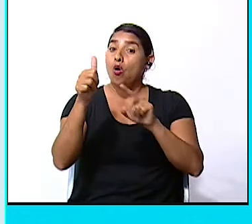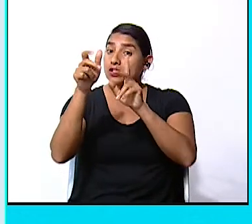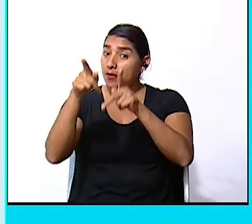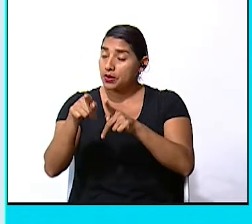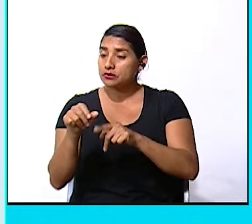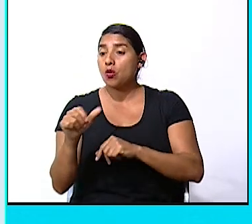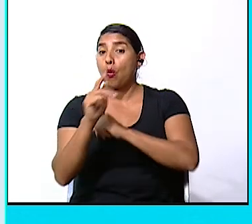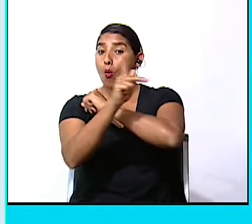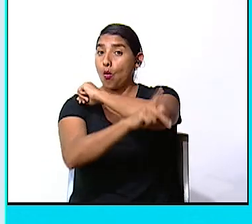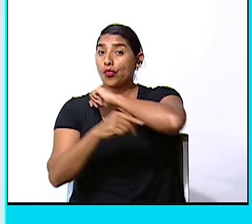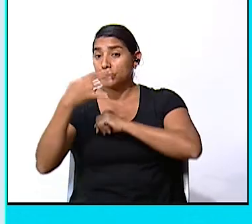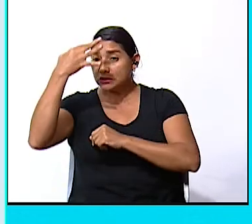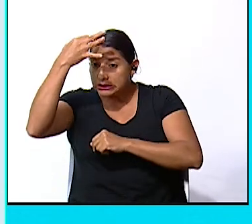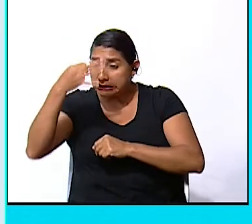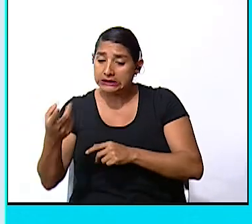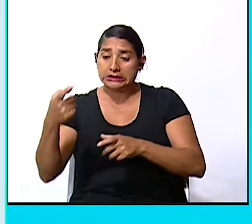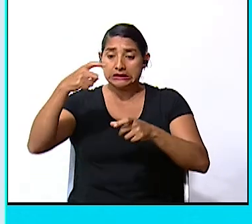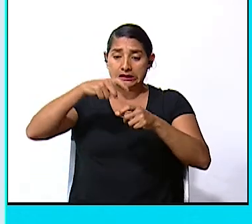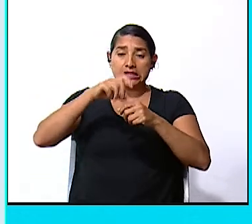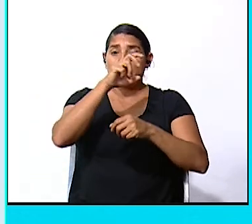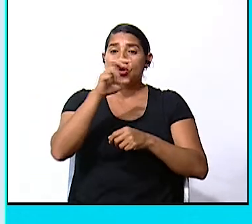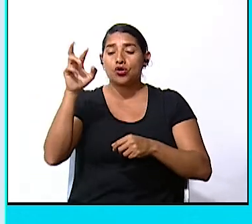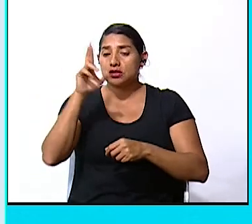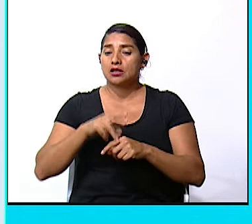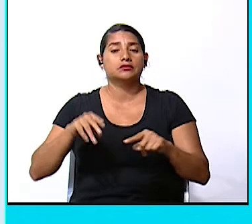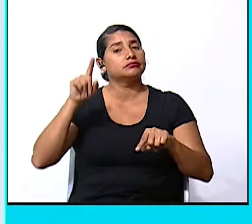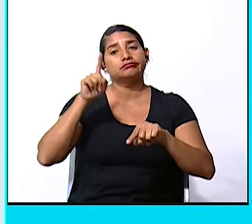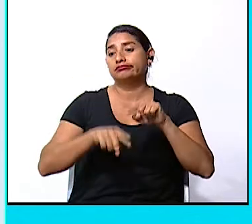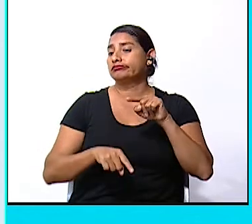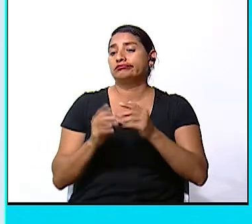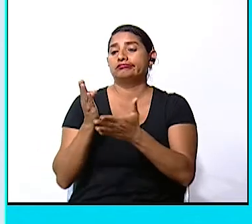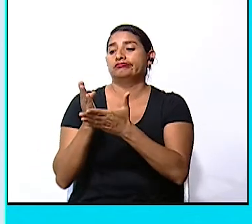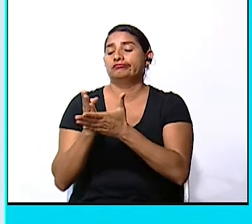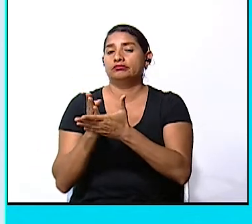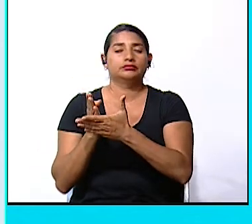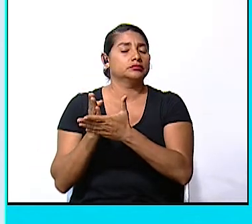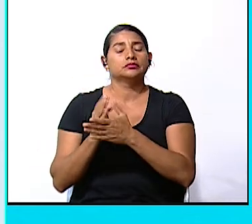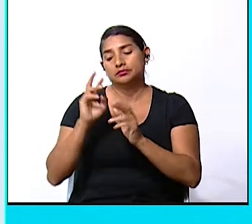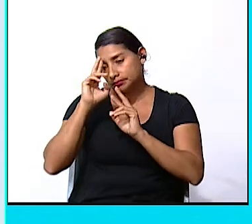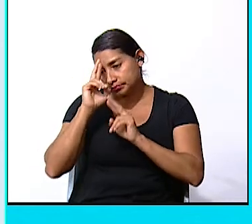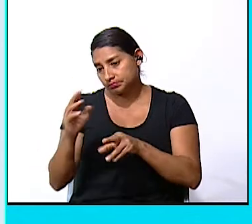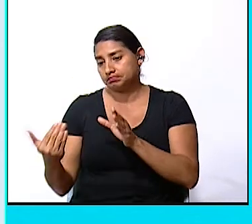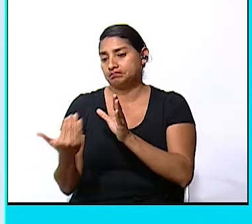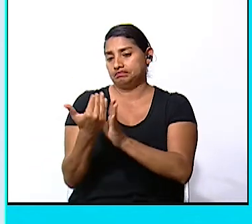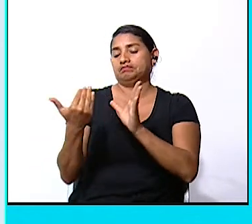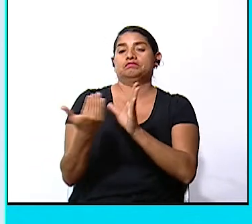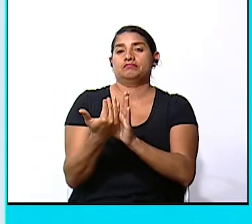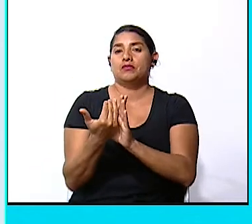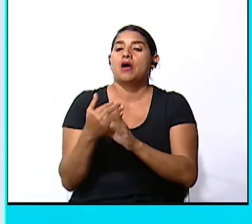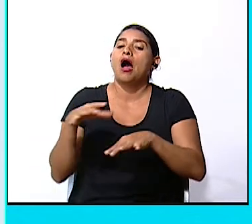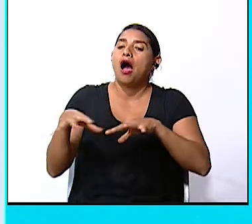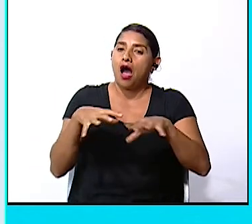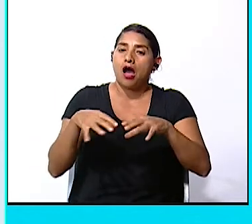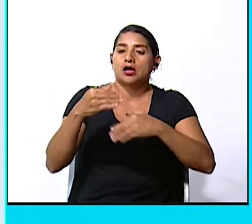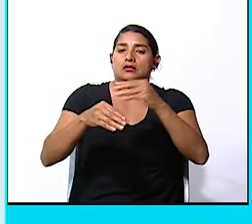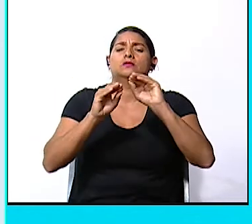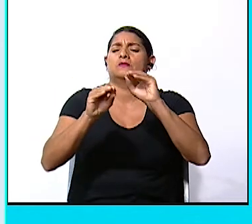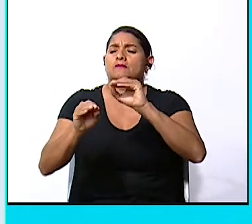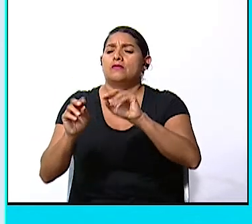de otro credo llegase a Costa Rica, no sería molestado, a menos de que intentase hacer